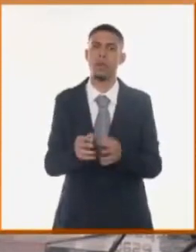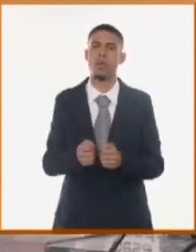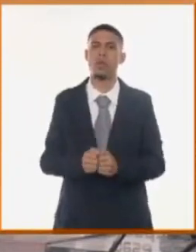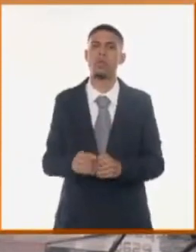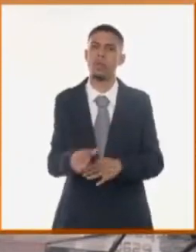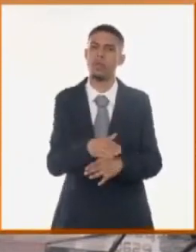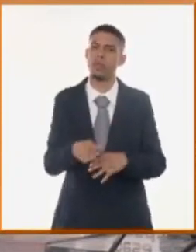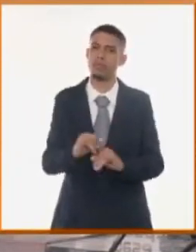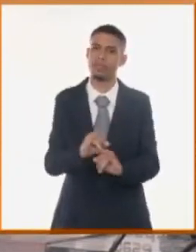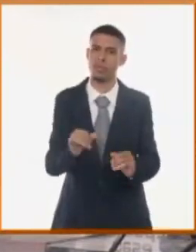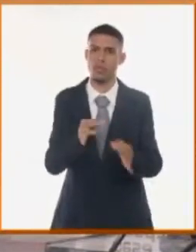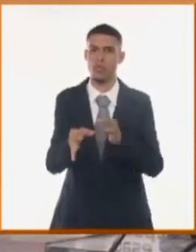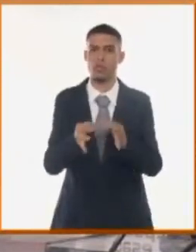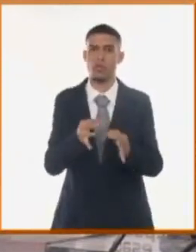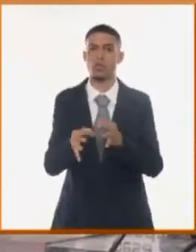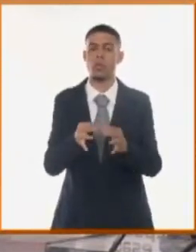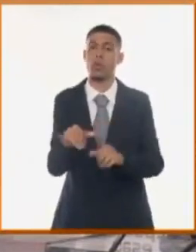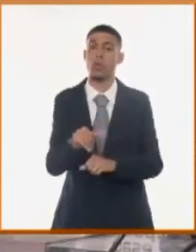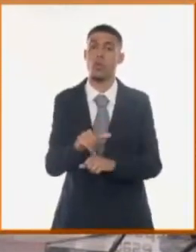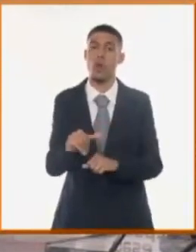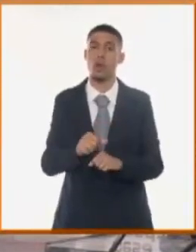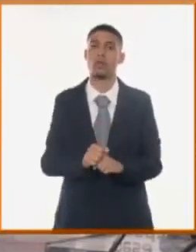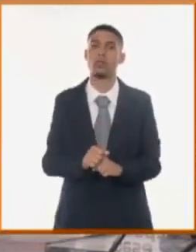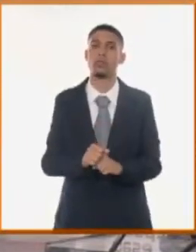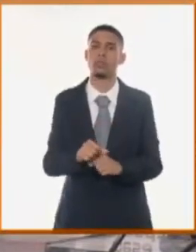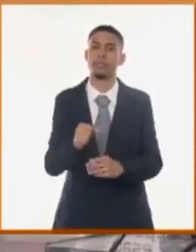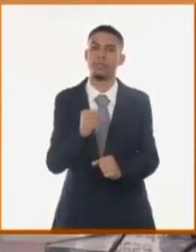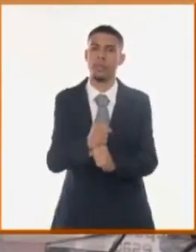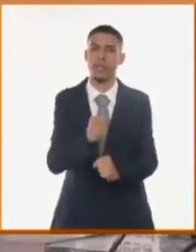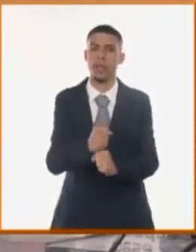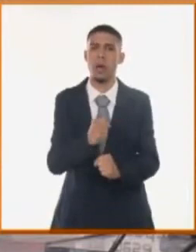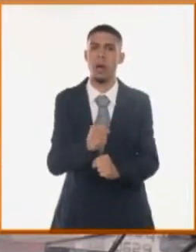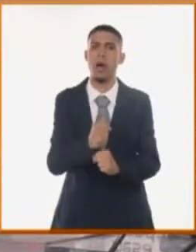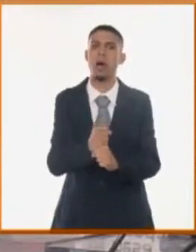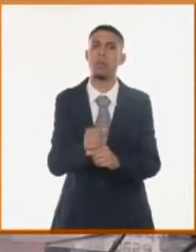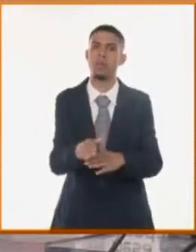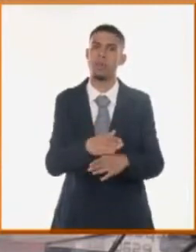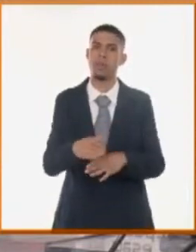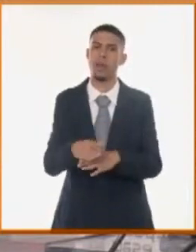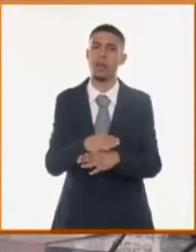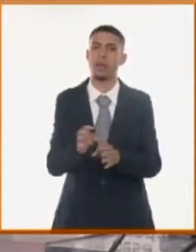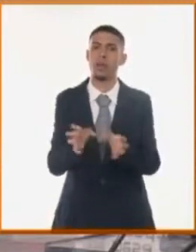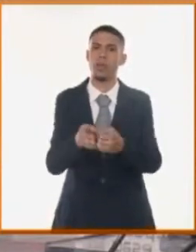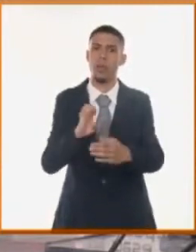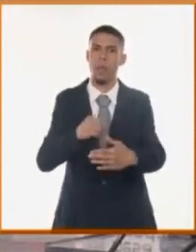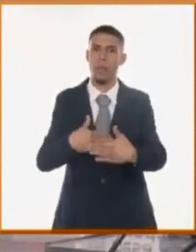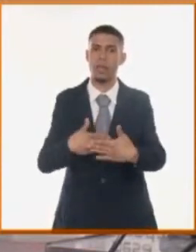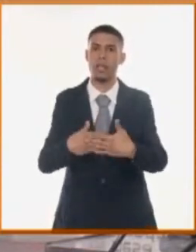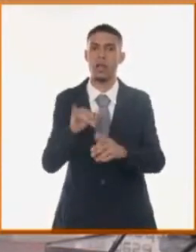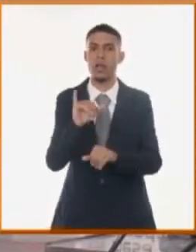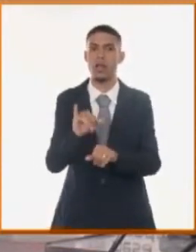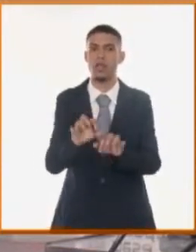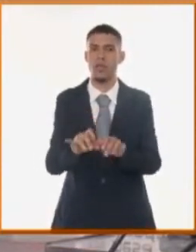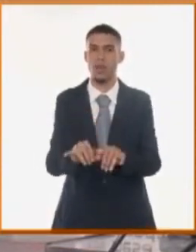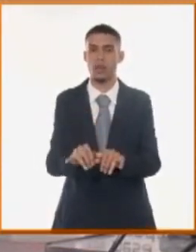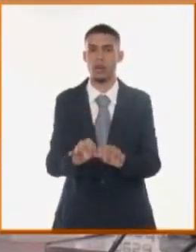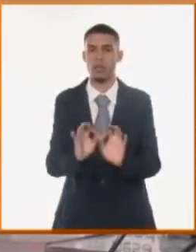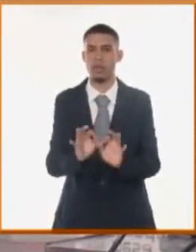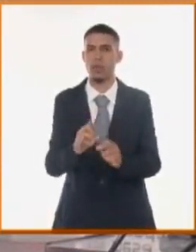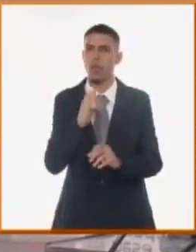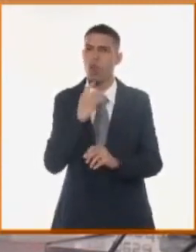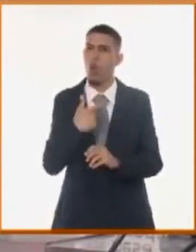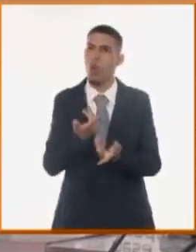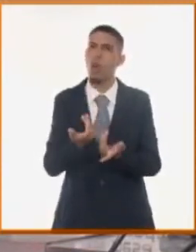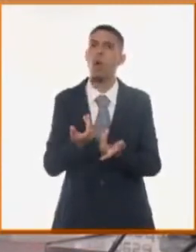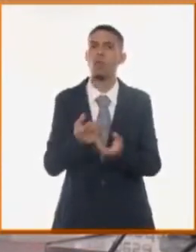las funciones y también las misiones que tiene el Grupo Empresarial de la Informática y las Comunicaciones y su impacto